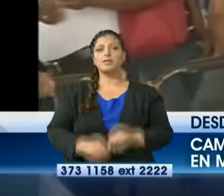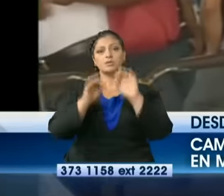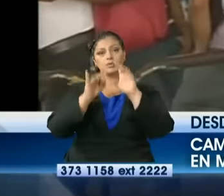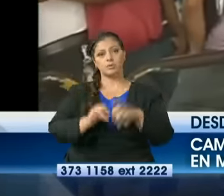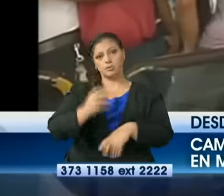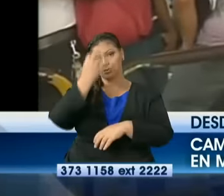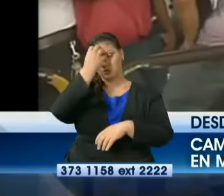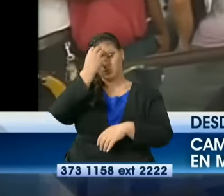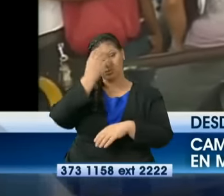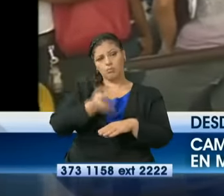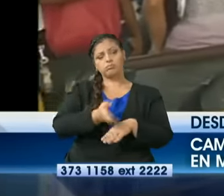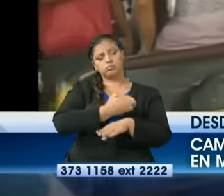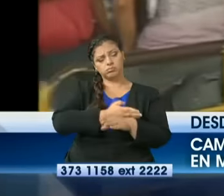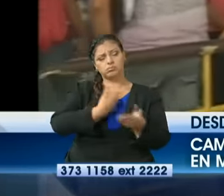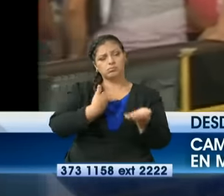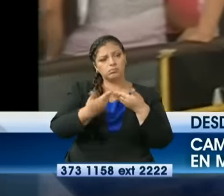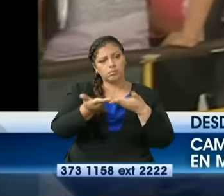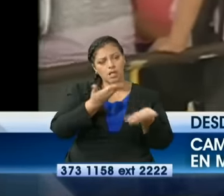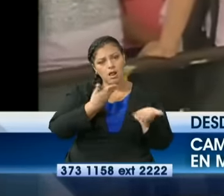es el bien común ciudadano,